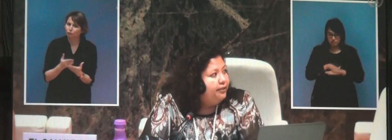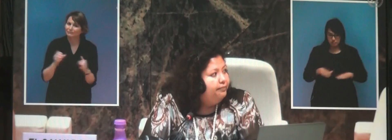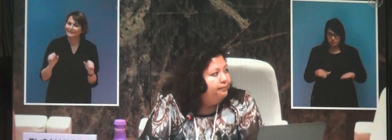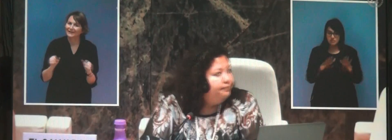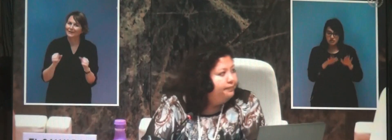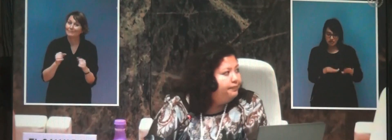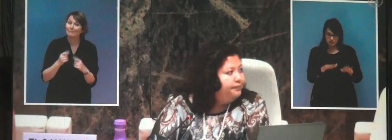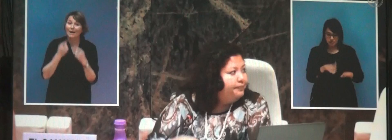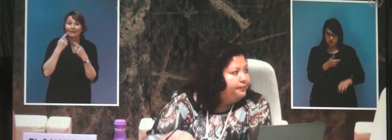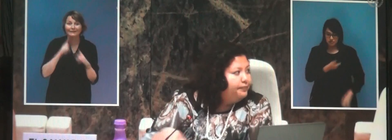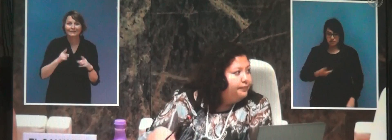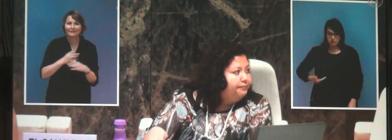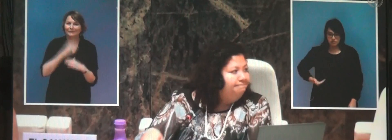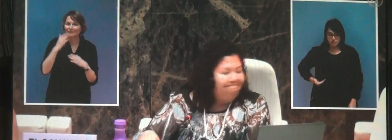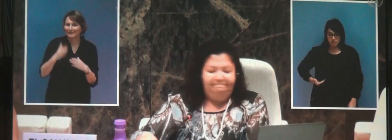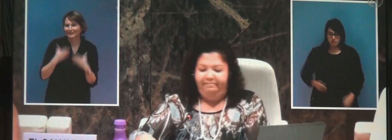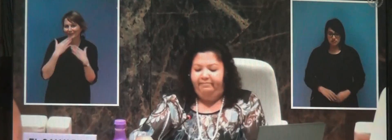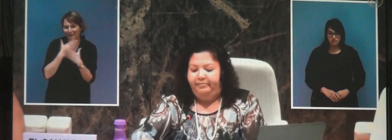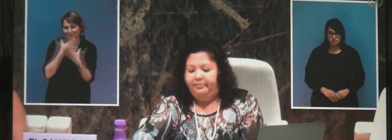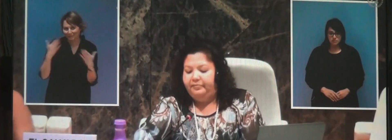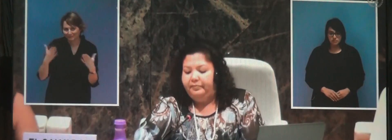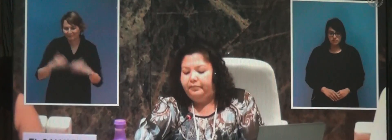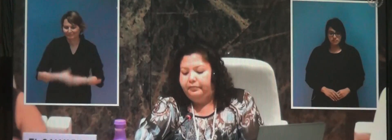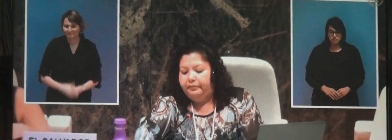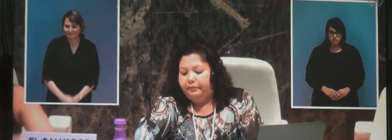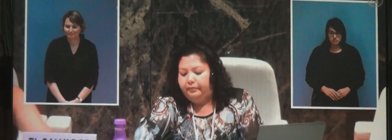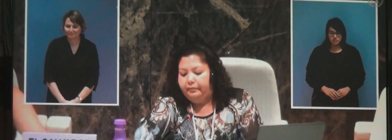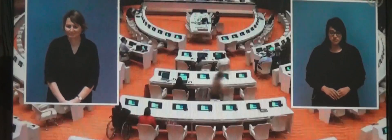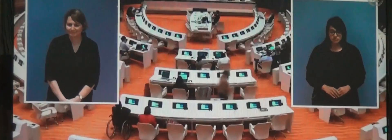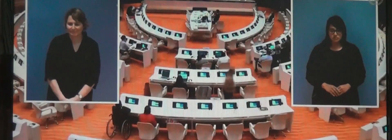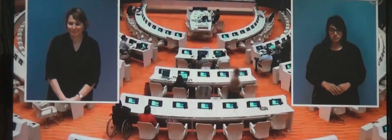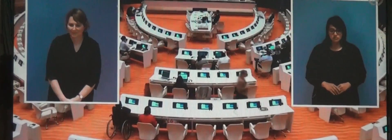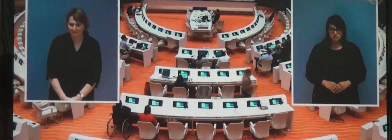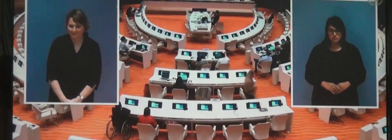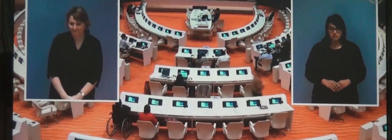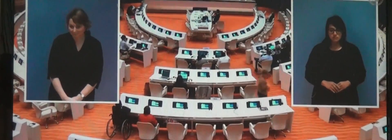presidente. Thank you.